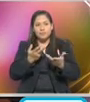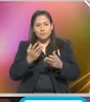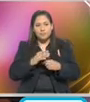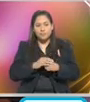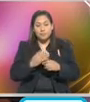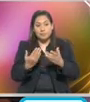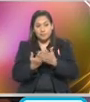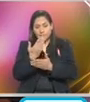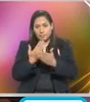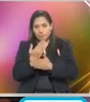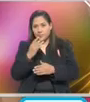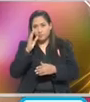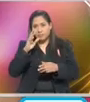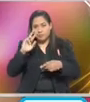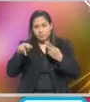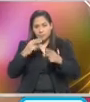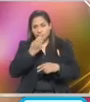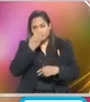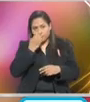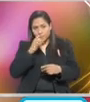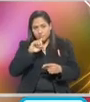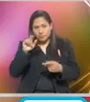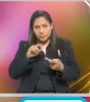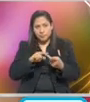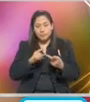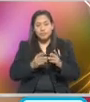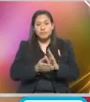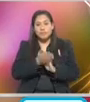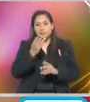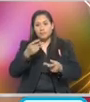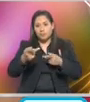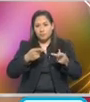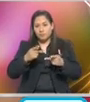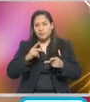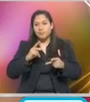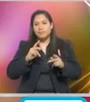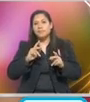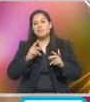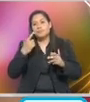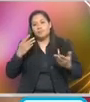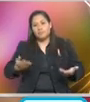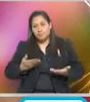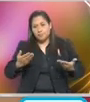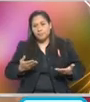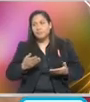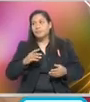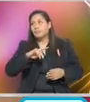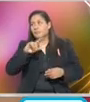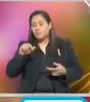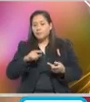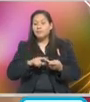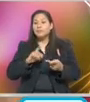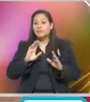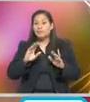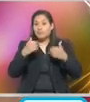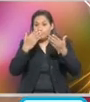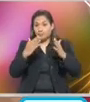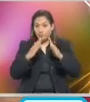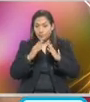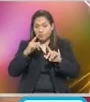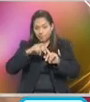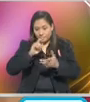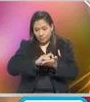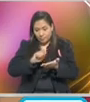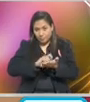Bueno, en la mañana vamos a la escuela, después vamos a ensayar nuestras coreografías y pues llegando a la casa a hacer